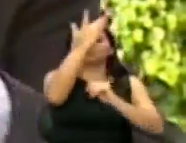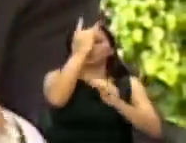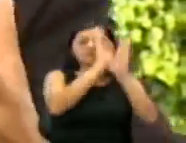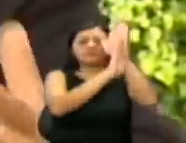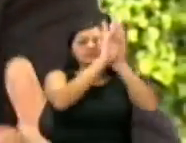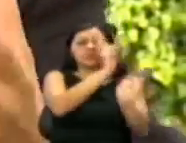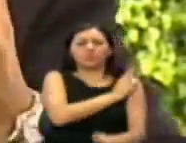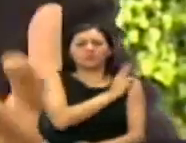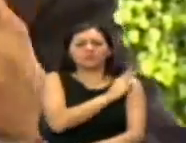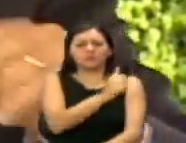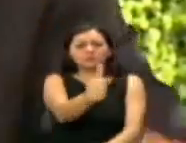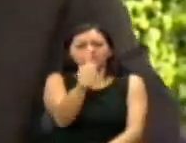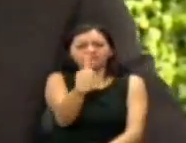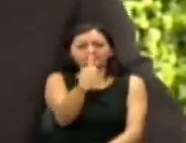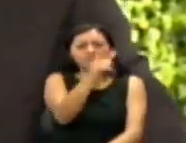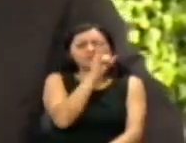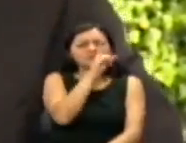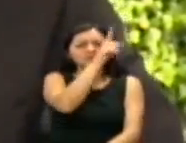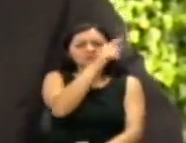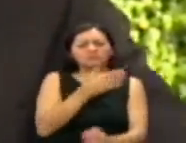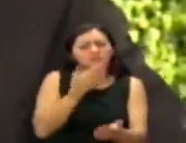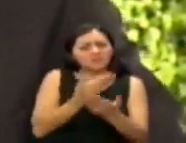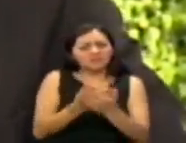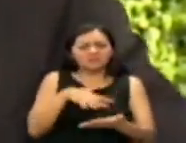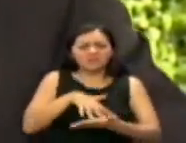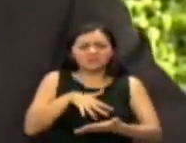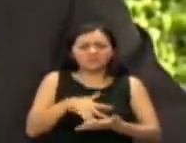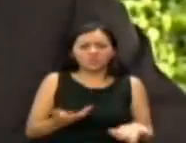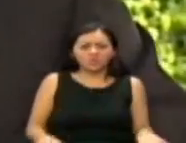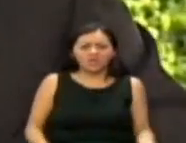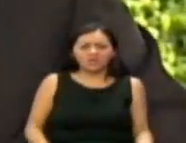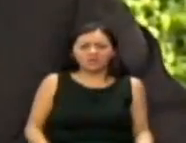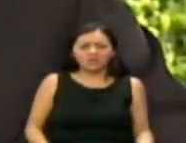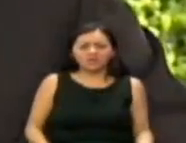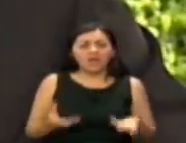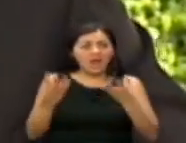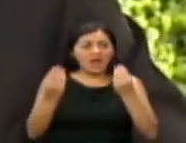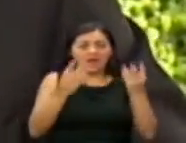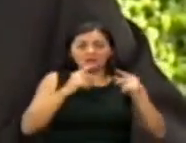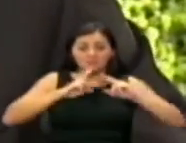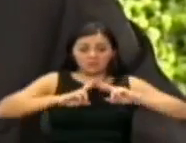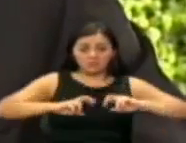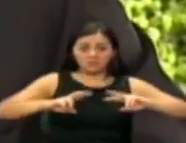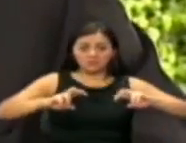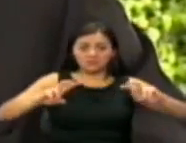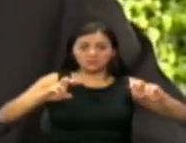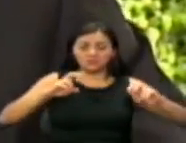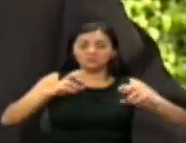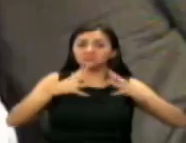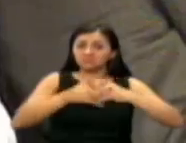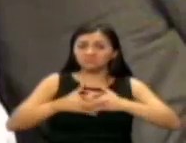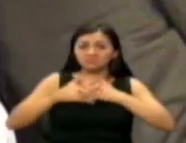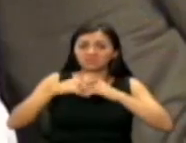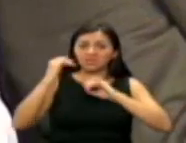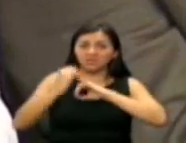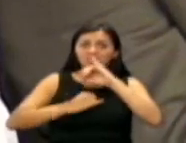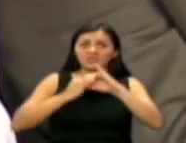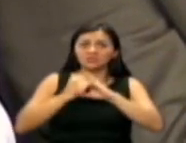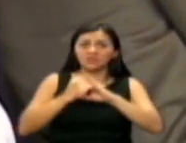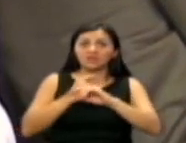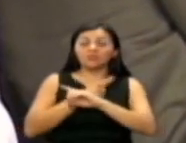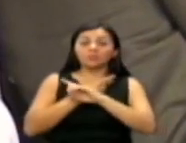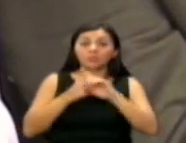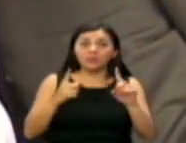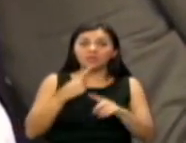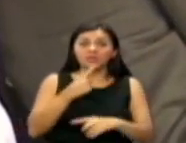tecnología, innovación, gracias a ese sistema universitario. Dicho sea de paso, muchos de sus investigadores son extranjeros, ¿no? Entonces,